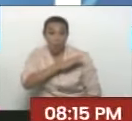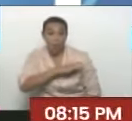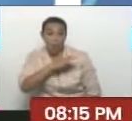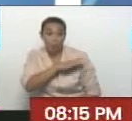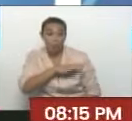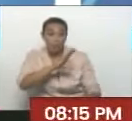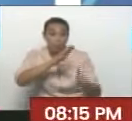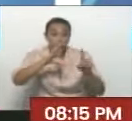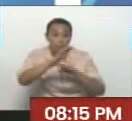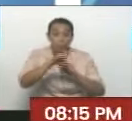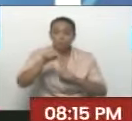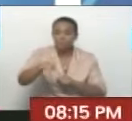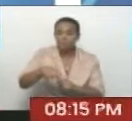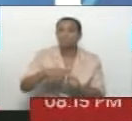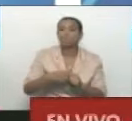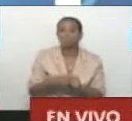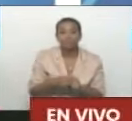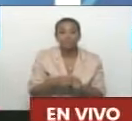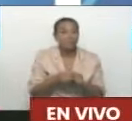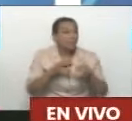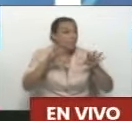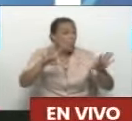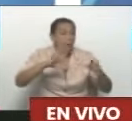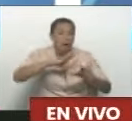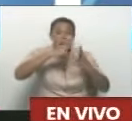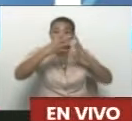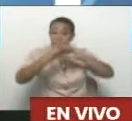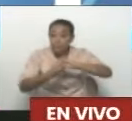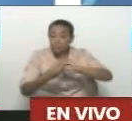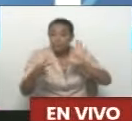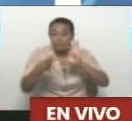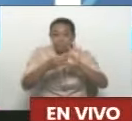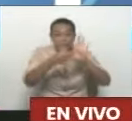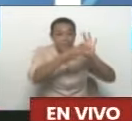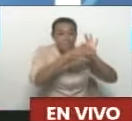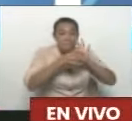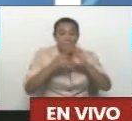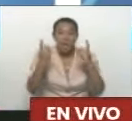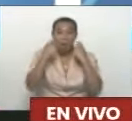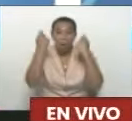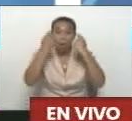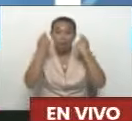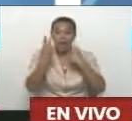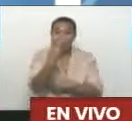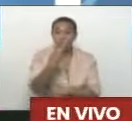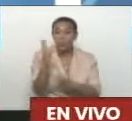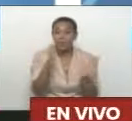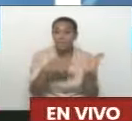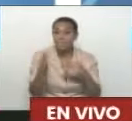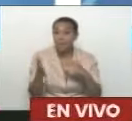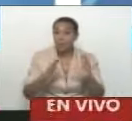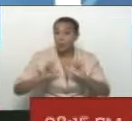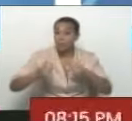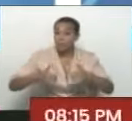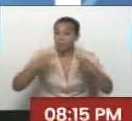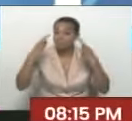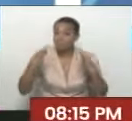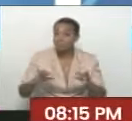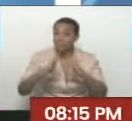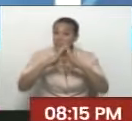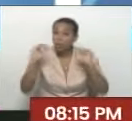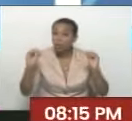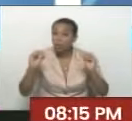de cultura, nos vayamos articulando para la jornada que arranca el 2 de marzo, todo el